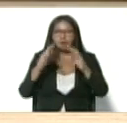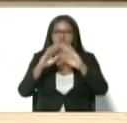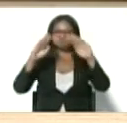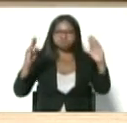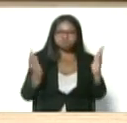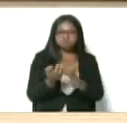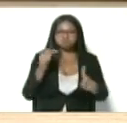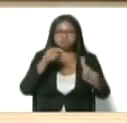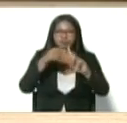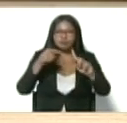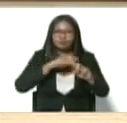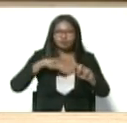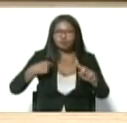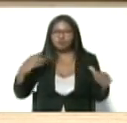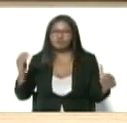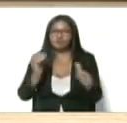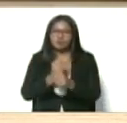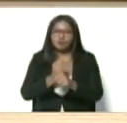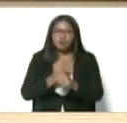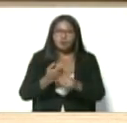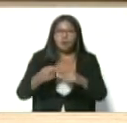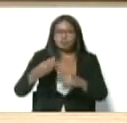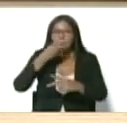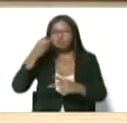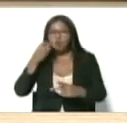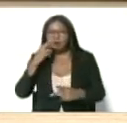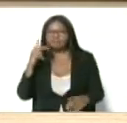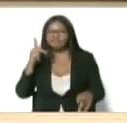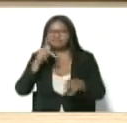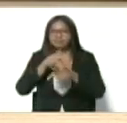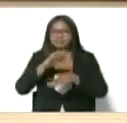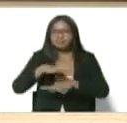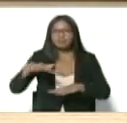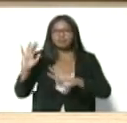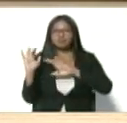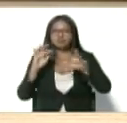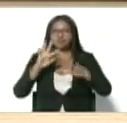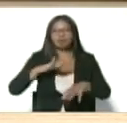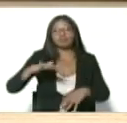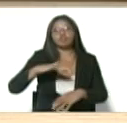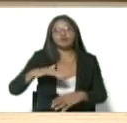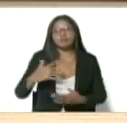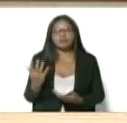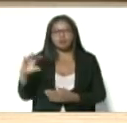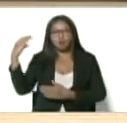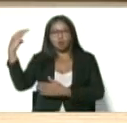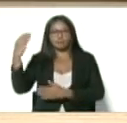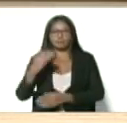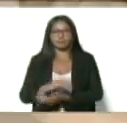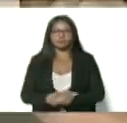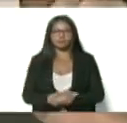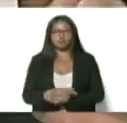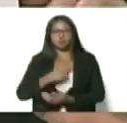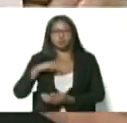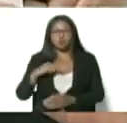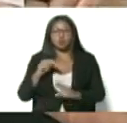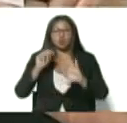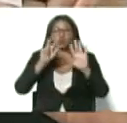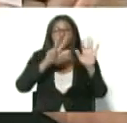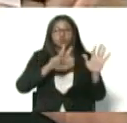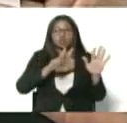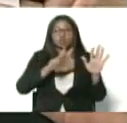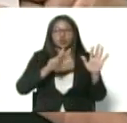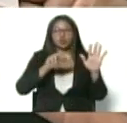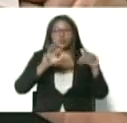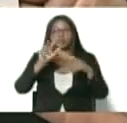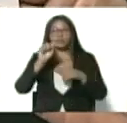incautación de droga proveniente de colombia estamos hablando de 813